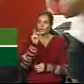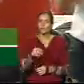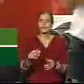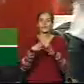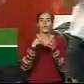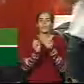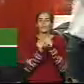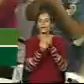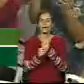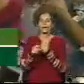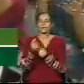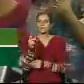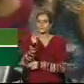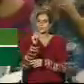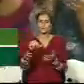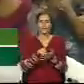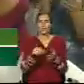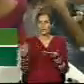los pescadores?